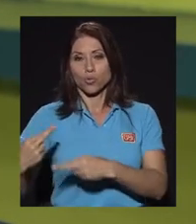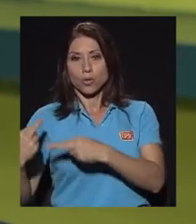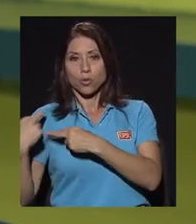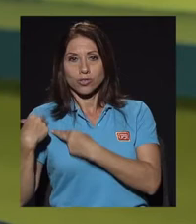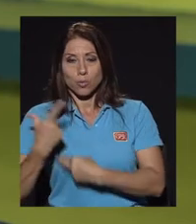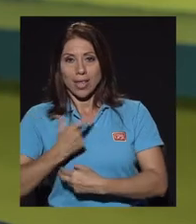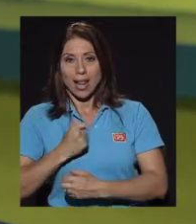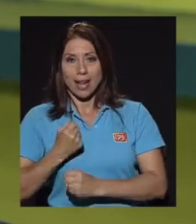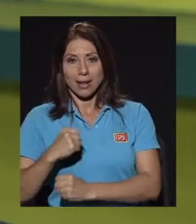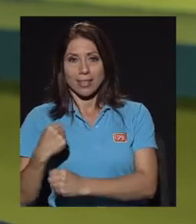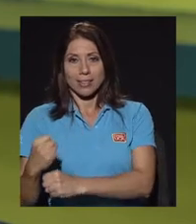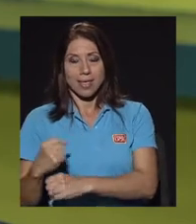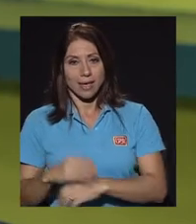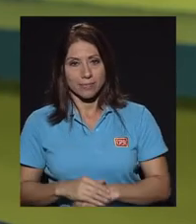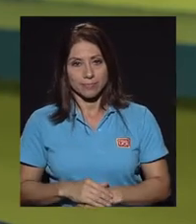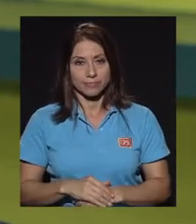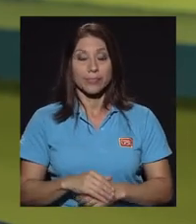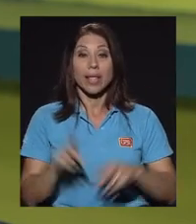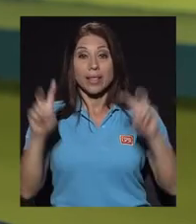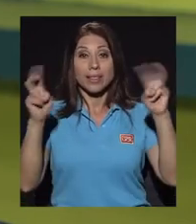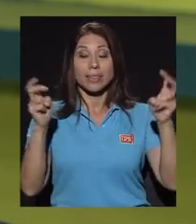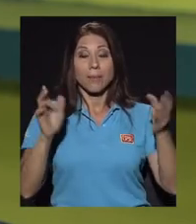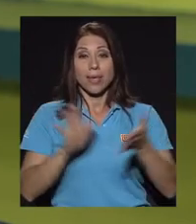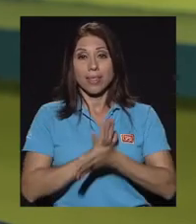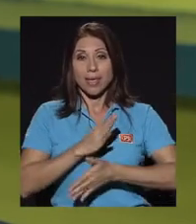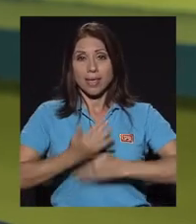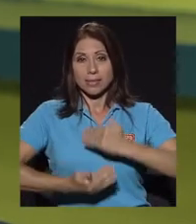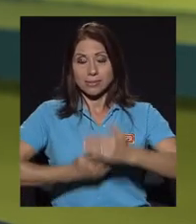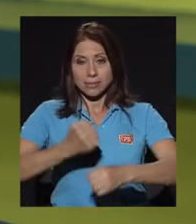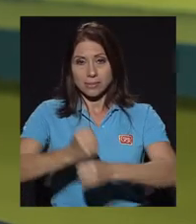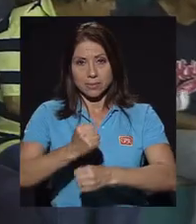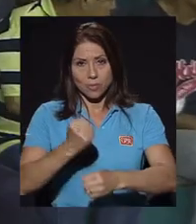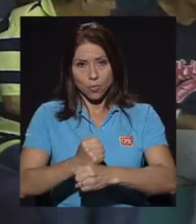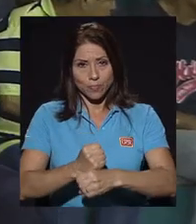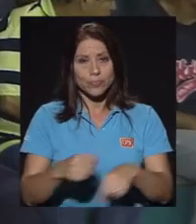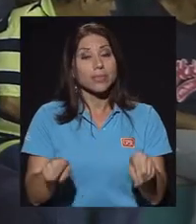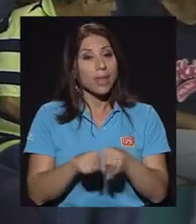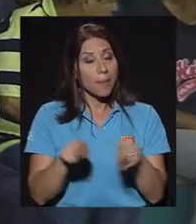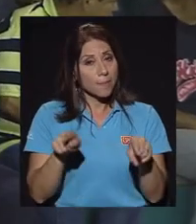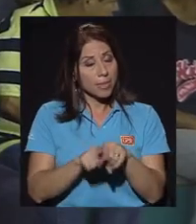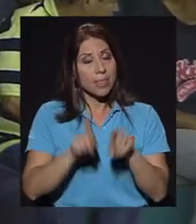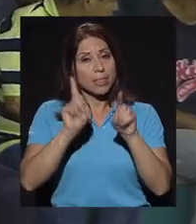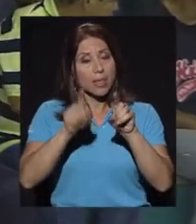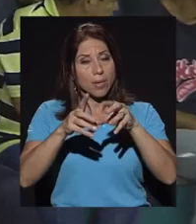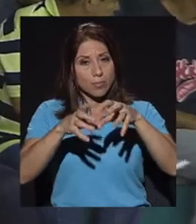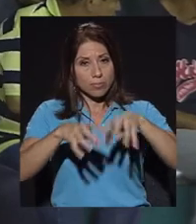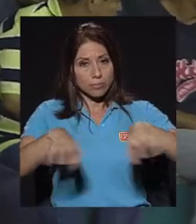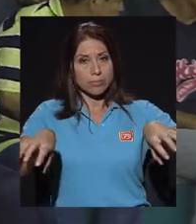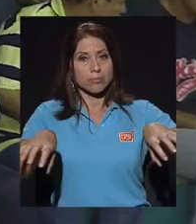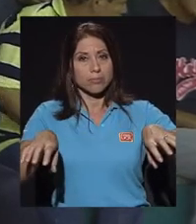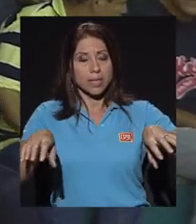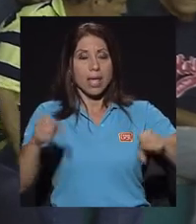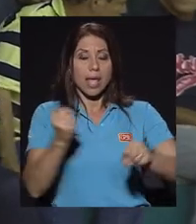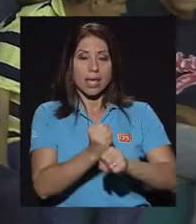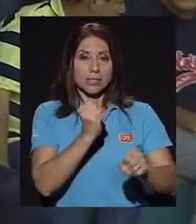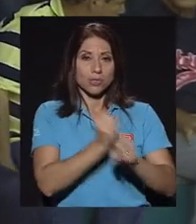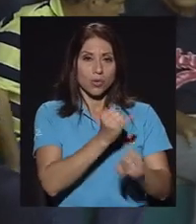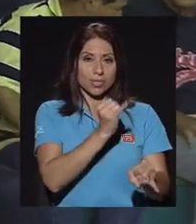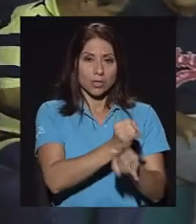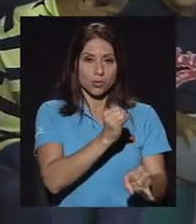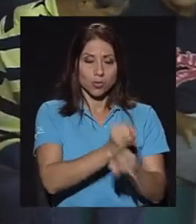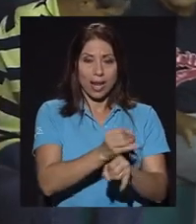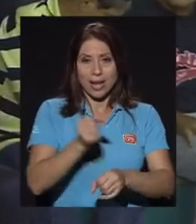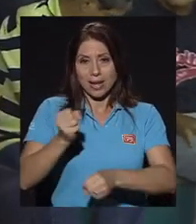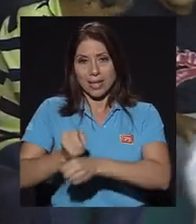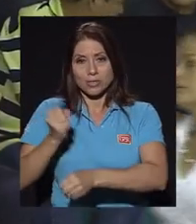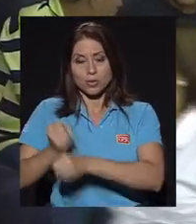la alcaldía. El tema de gestión también estará dividido, tanto gestión institucional como